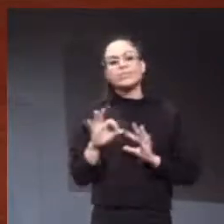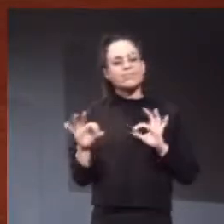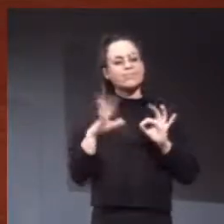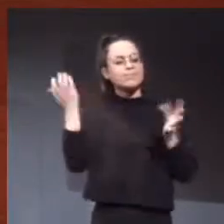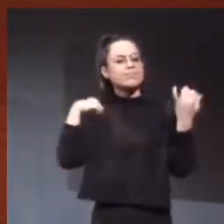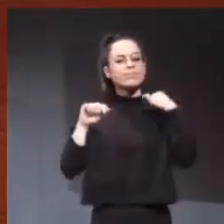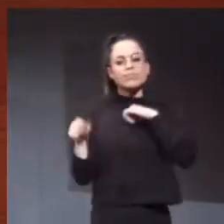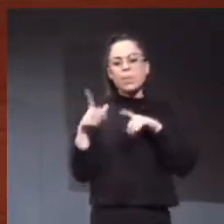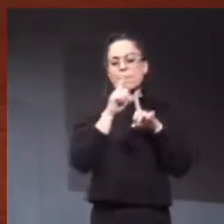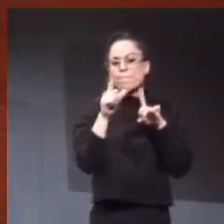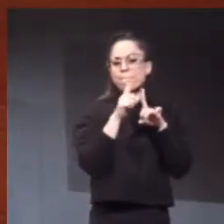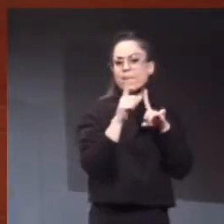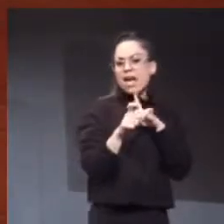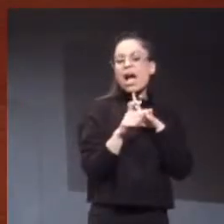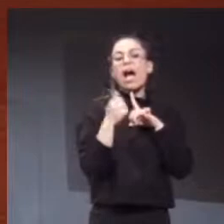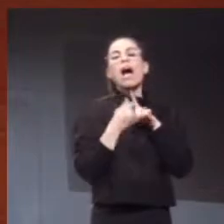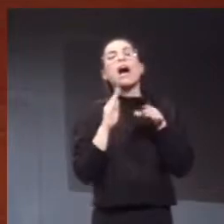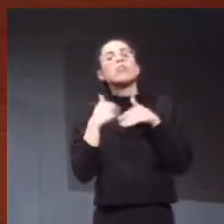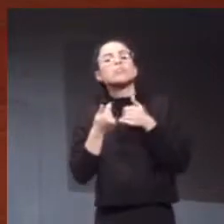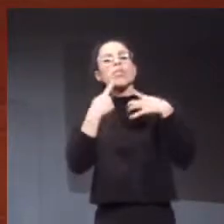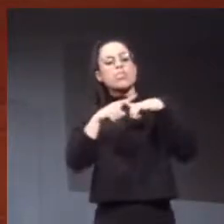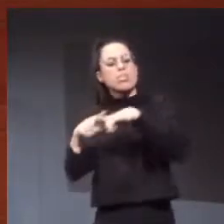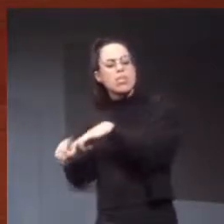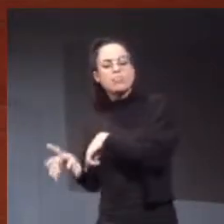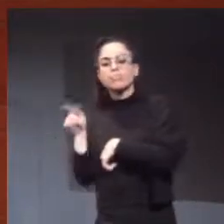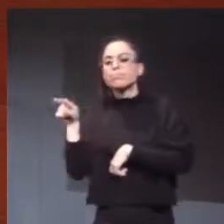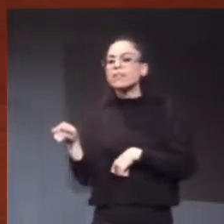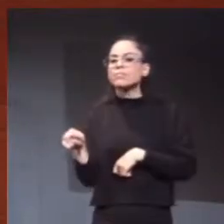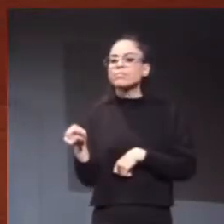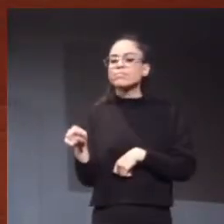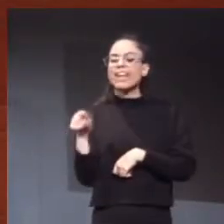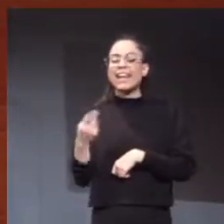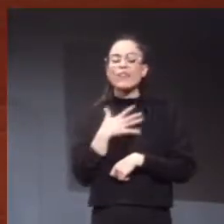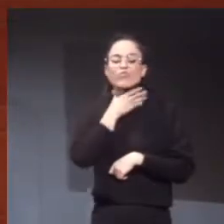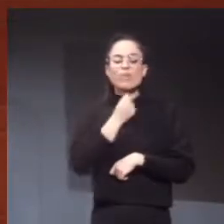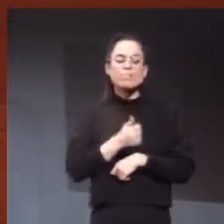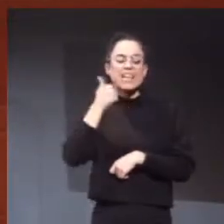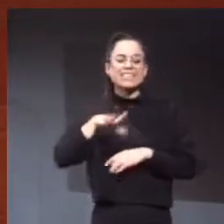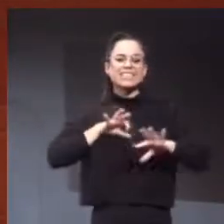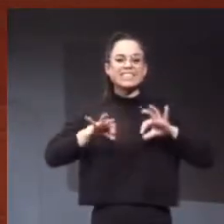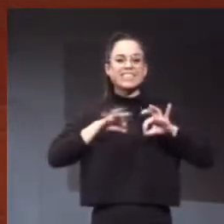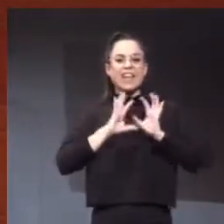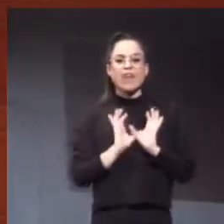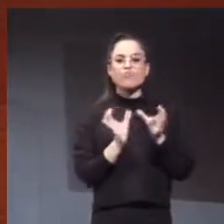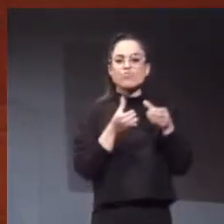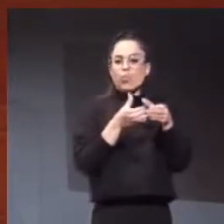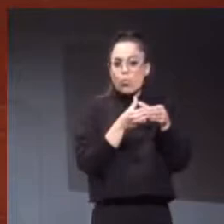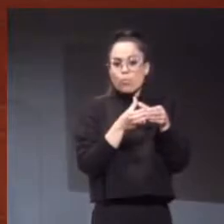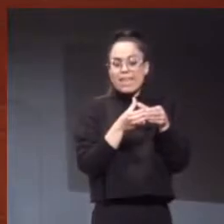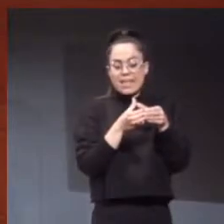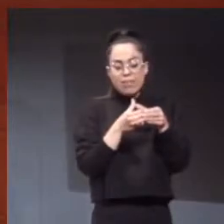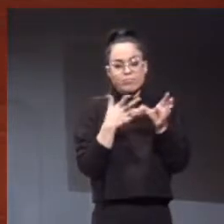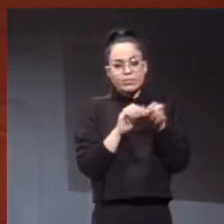como Airbag o Al otro lado de la cama, aunque él se considera hombre de teatro. Forma parte de la compañía Animalario y, como